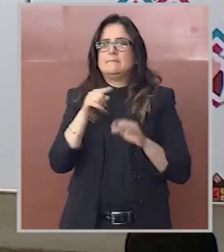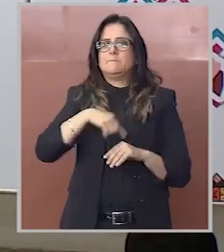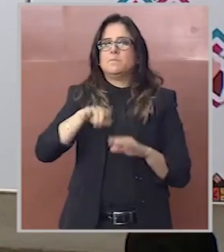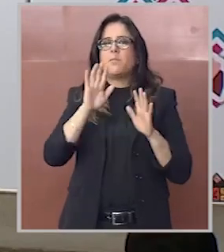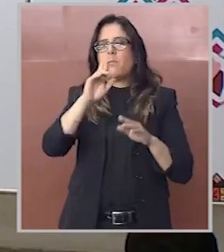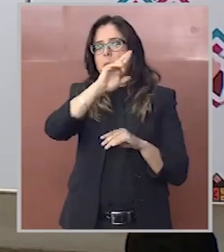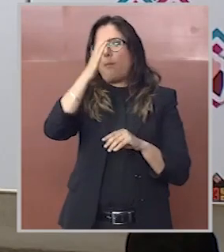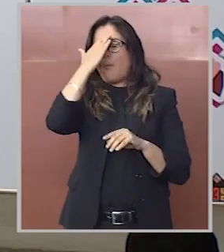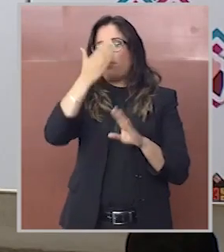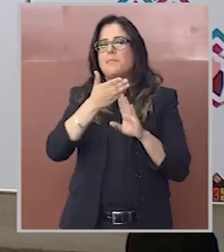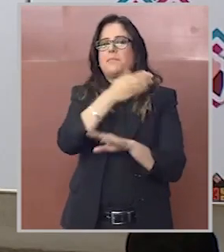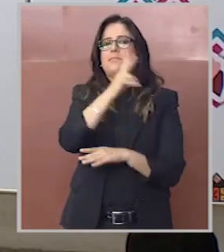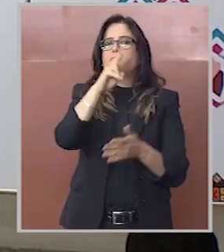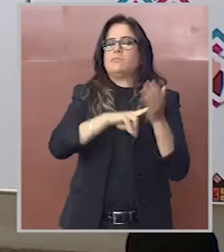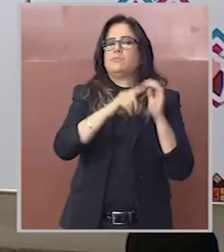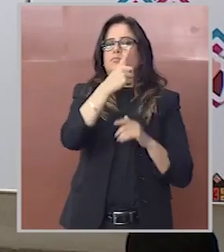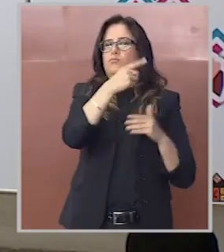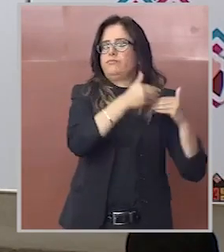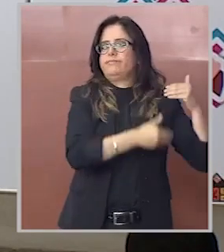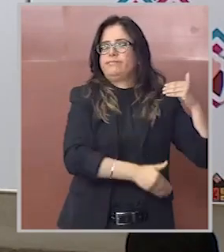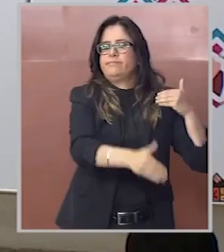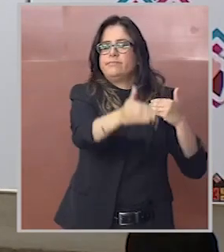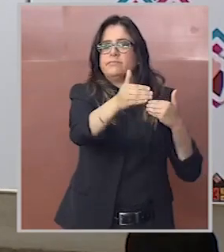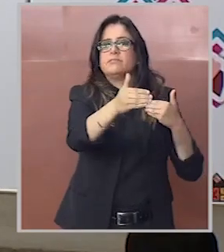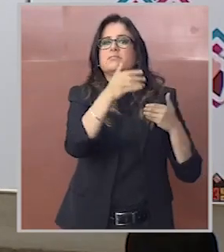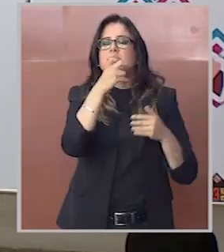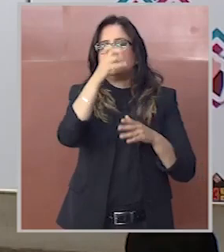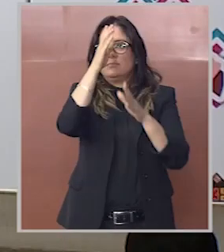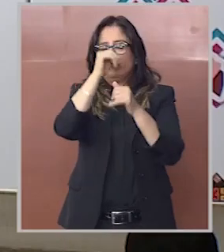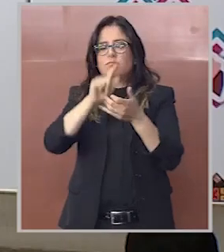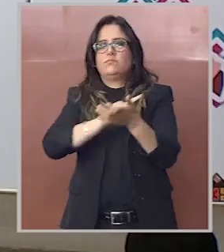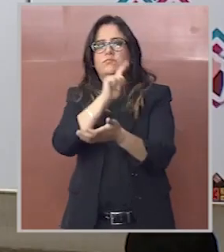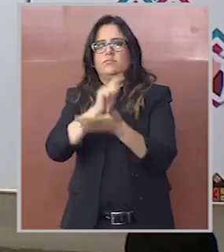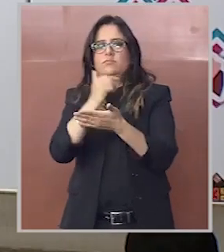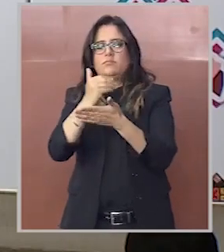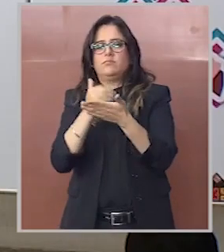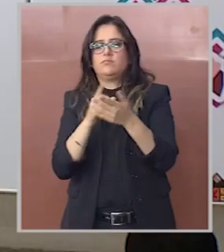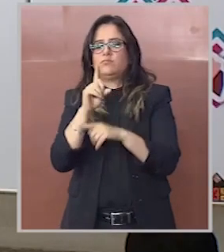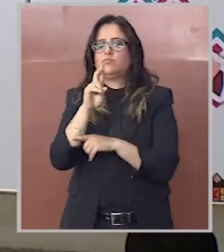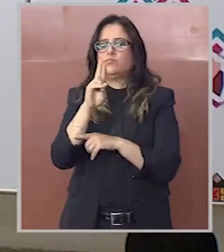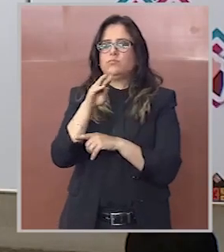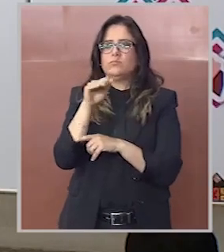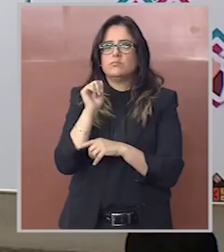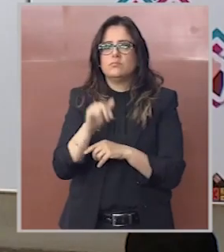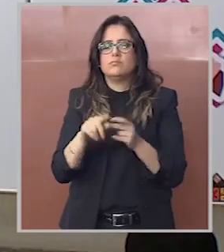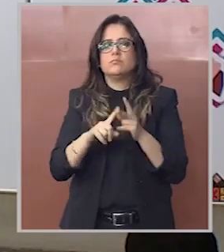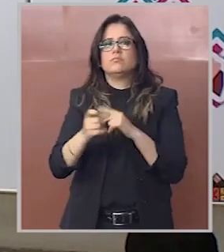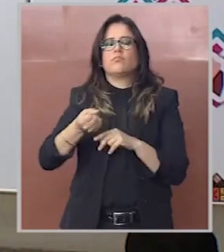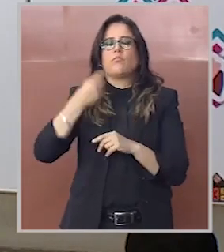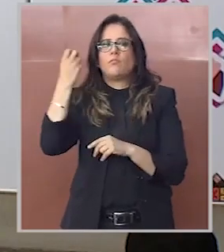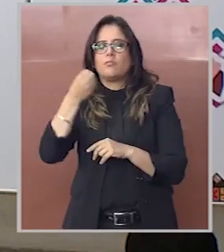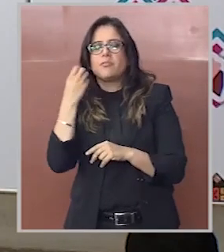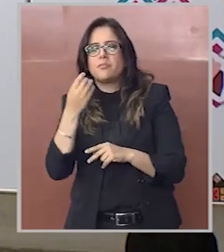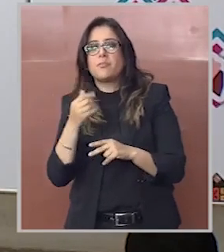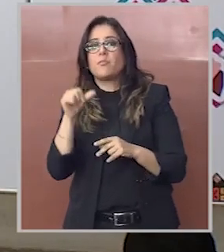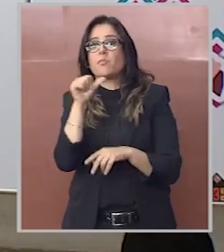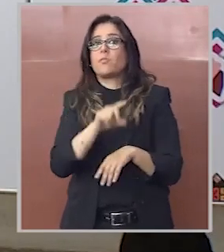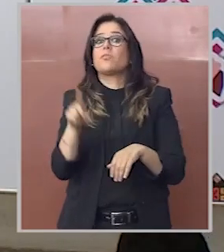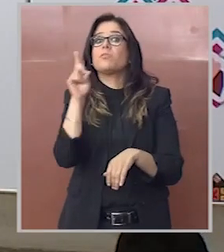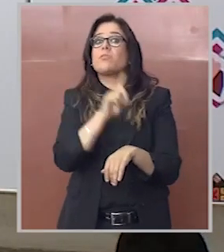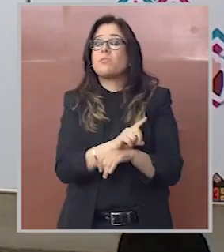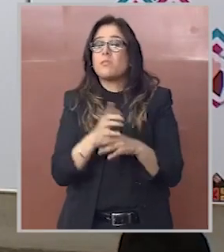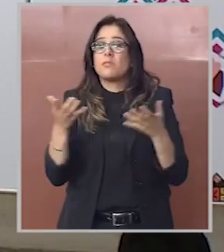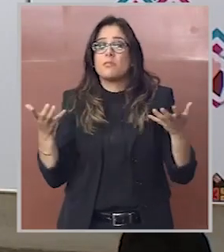partir de estos acuerdos de durban no de estas las conferencias de durban hoy día prácticamente no hay ningún estado en el